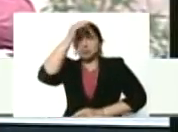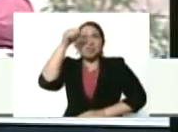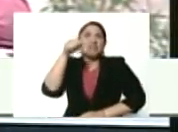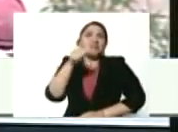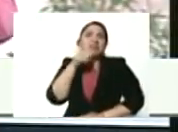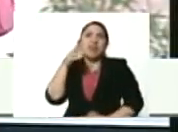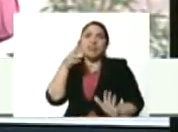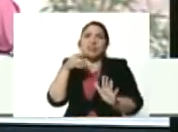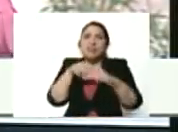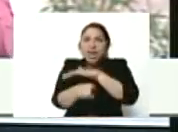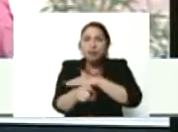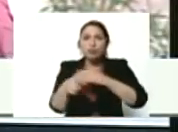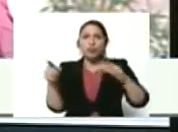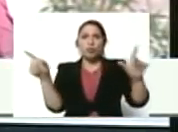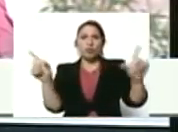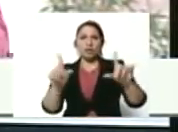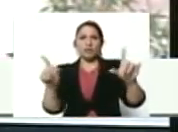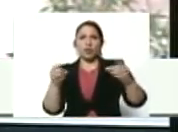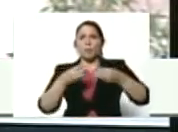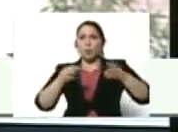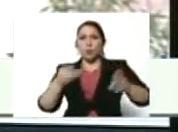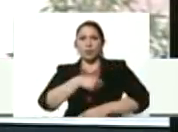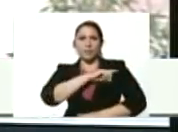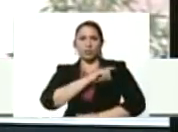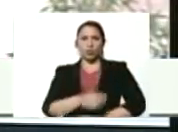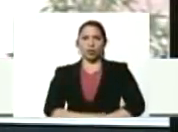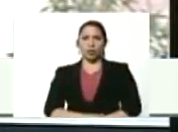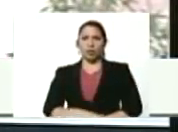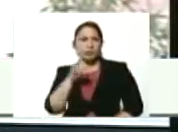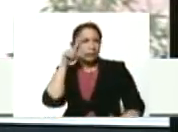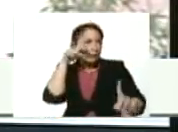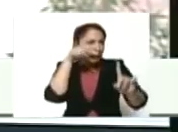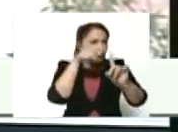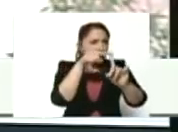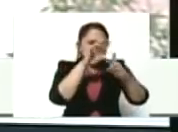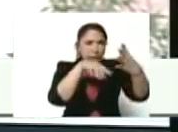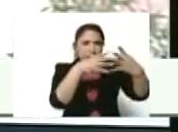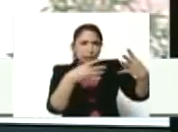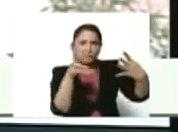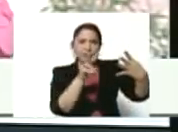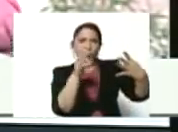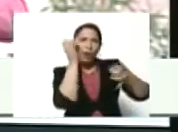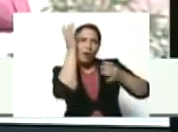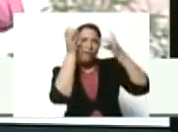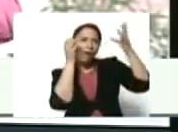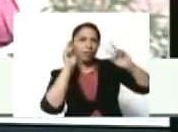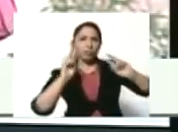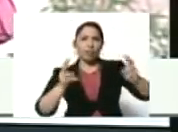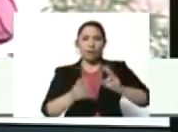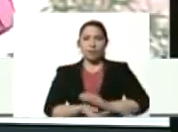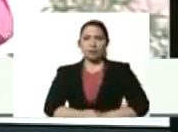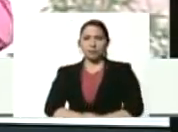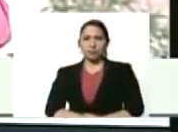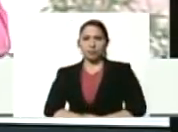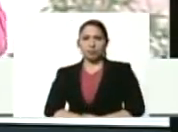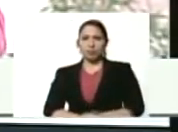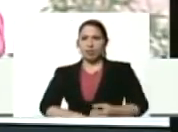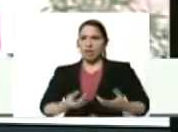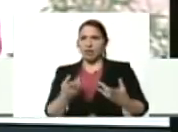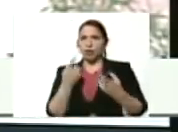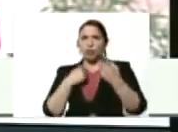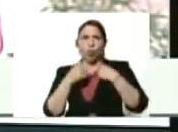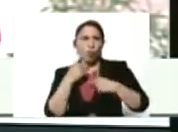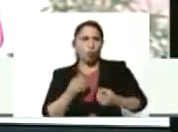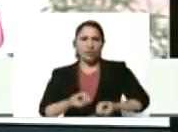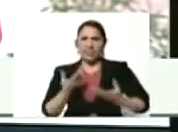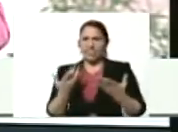de la televisora pública española fija la agenda Venezuela, inventan temas, le dan color, le